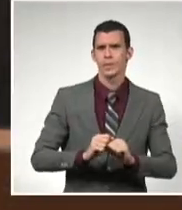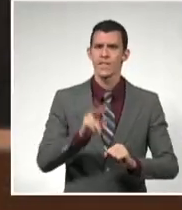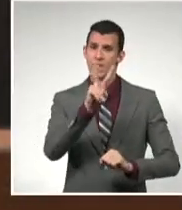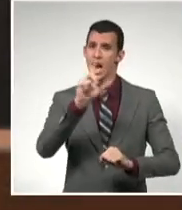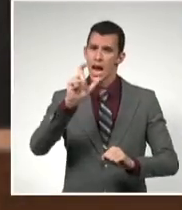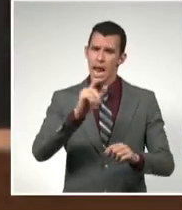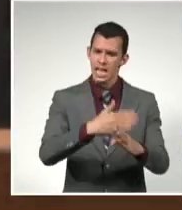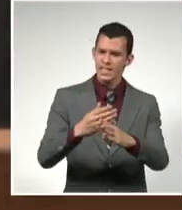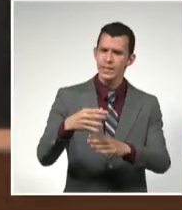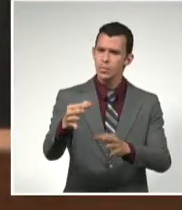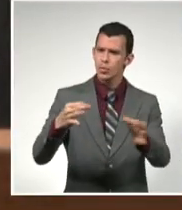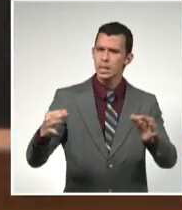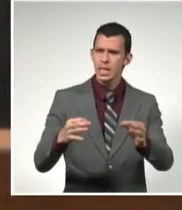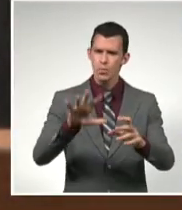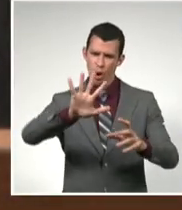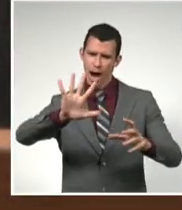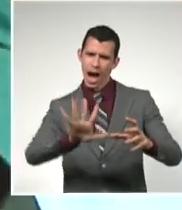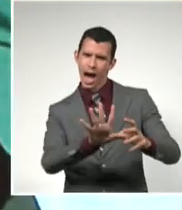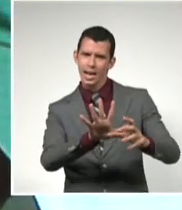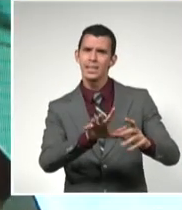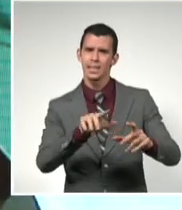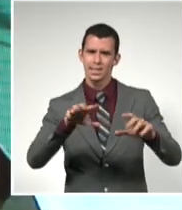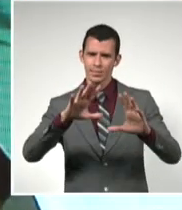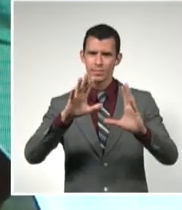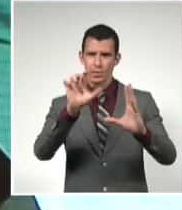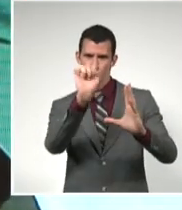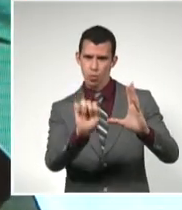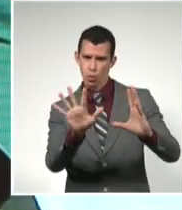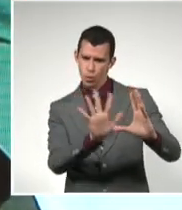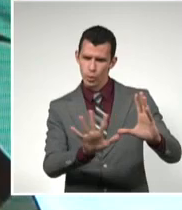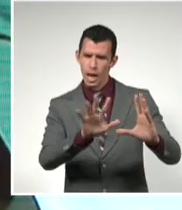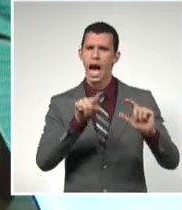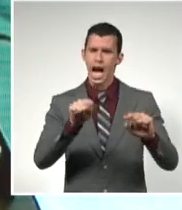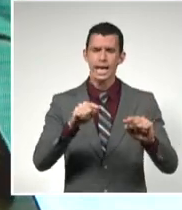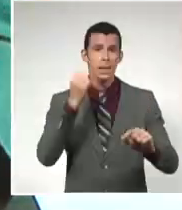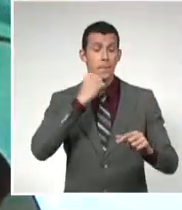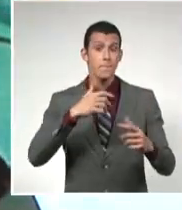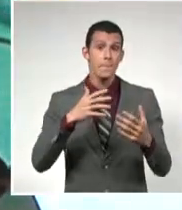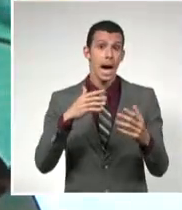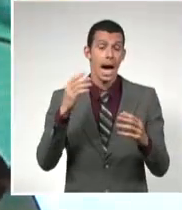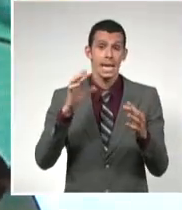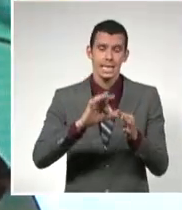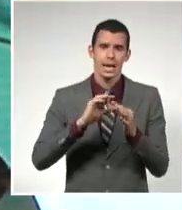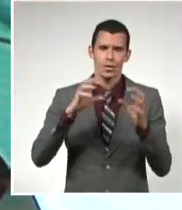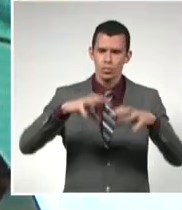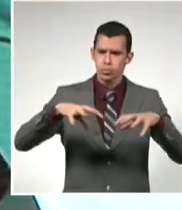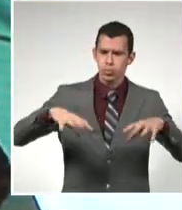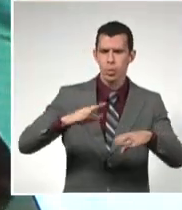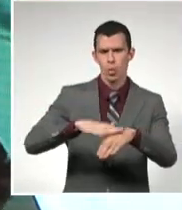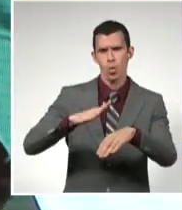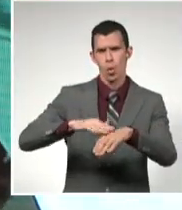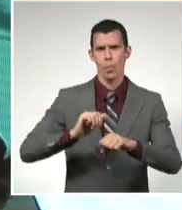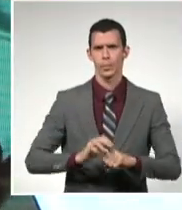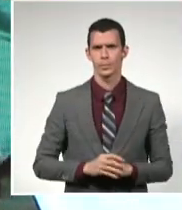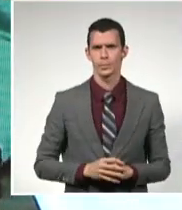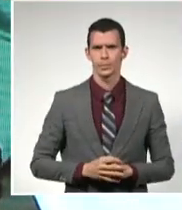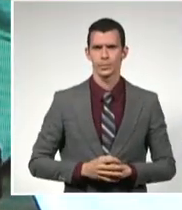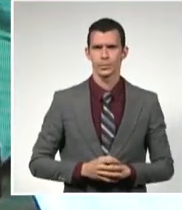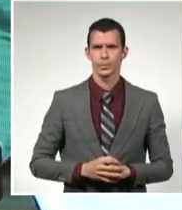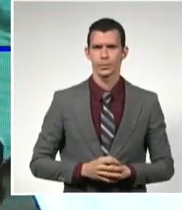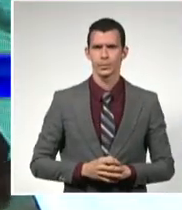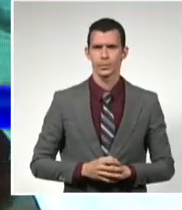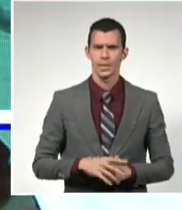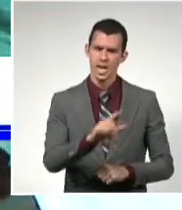los embalses de la provincia se encuentran al 86 por ciento de su capacidad y ocho de ellos vierten la provincia